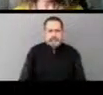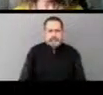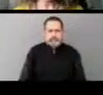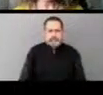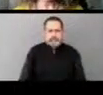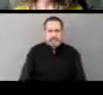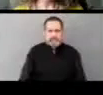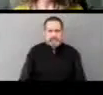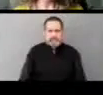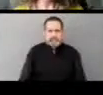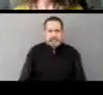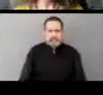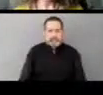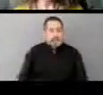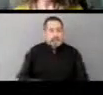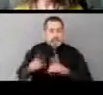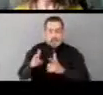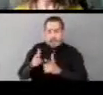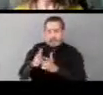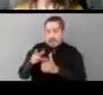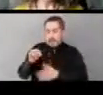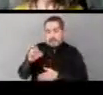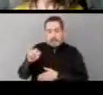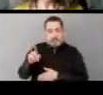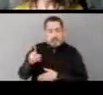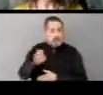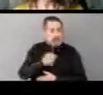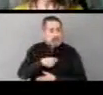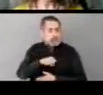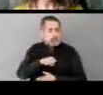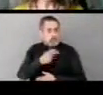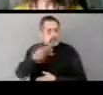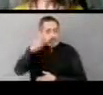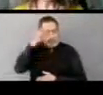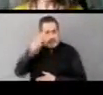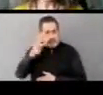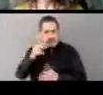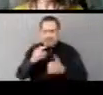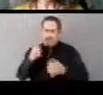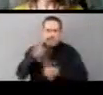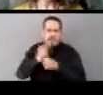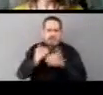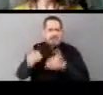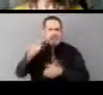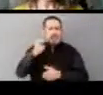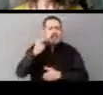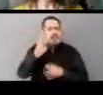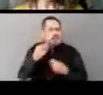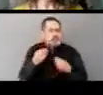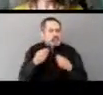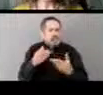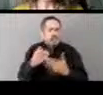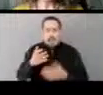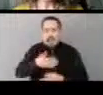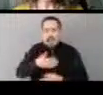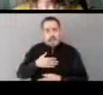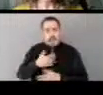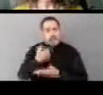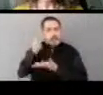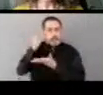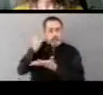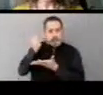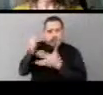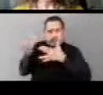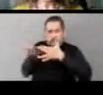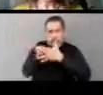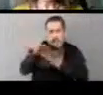Para Morena, la salud de las y los mexicanos está por encima de todo. Por eso donaremos la mitad de nuestro presupuesto para la